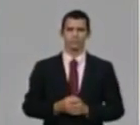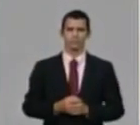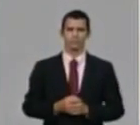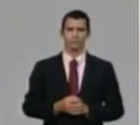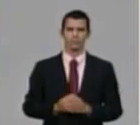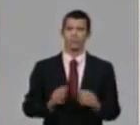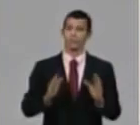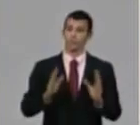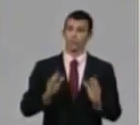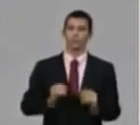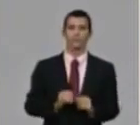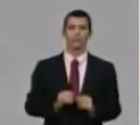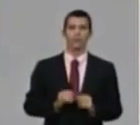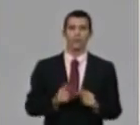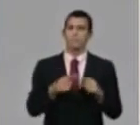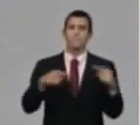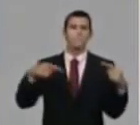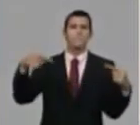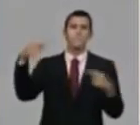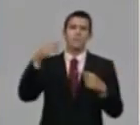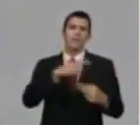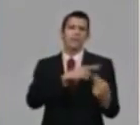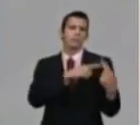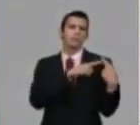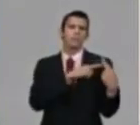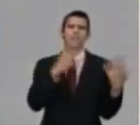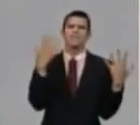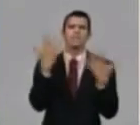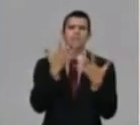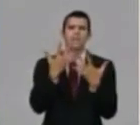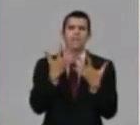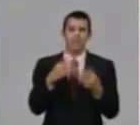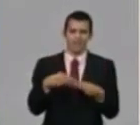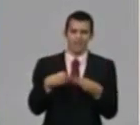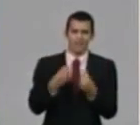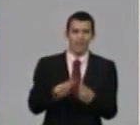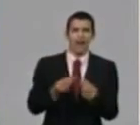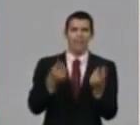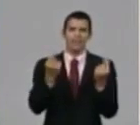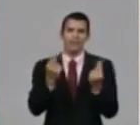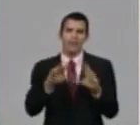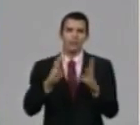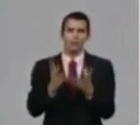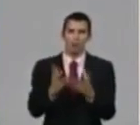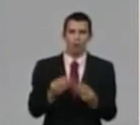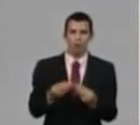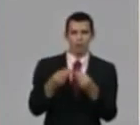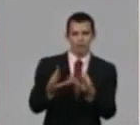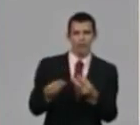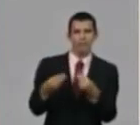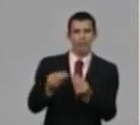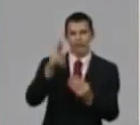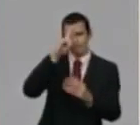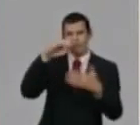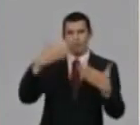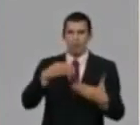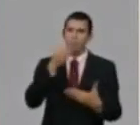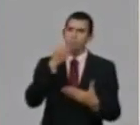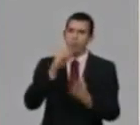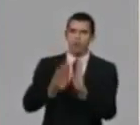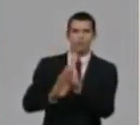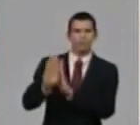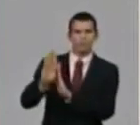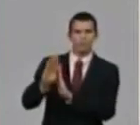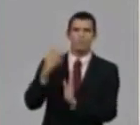empresas las que tienen la responsabilidad de garantizar, desde el punto de vista administrativo, las garantías, es decir, el control administrativo de